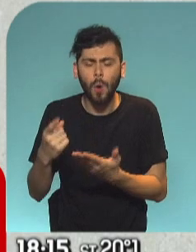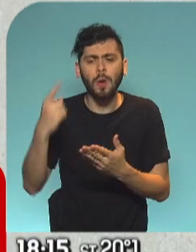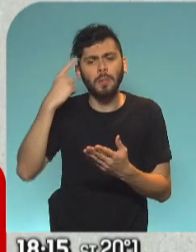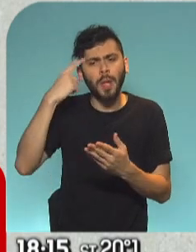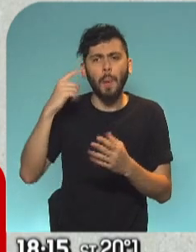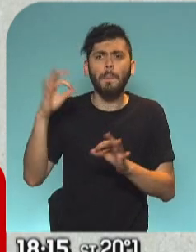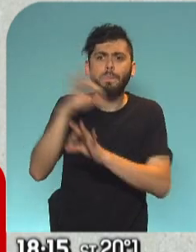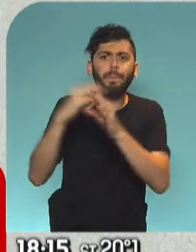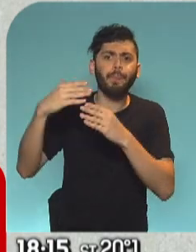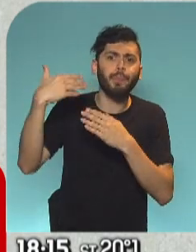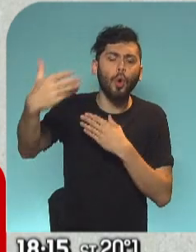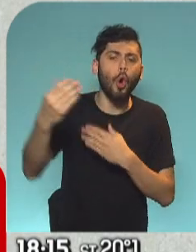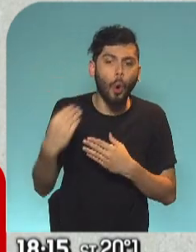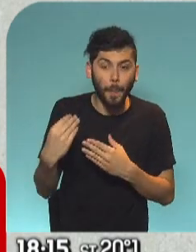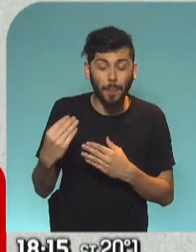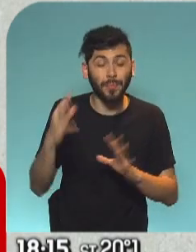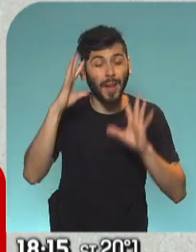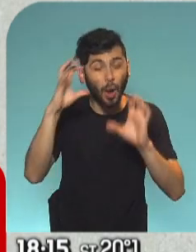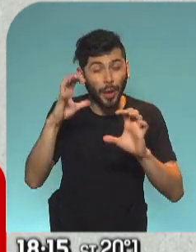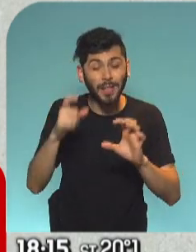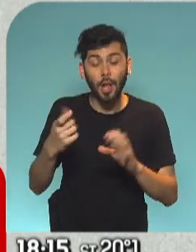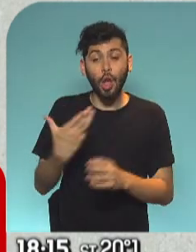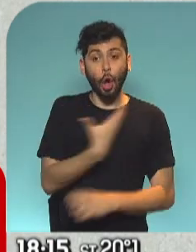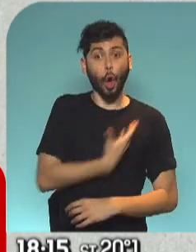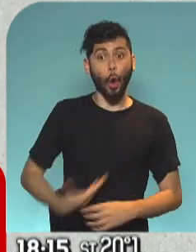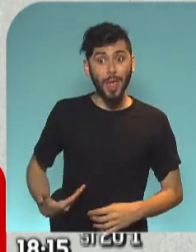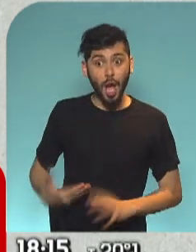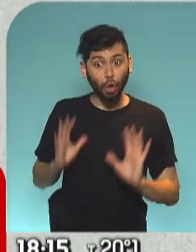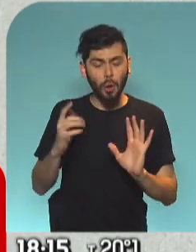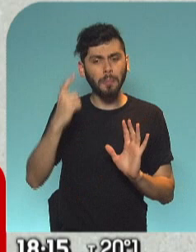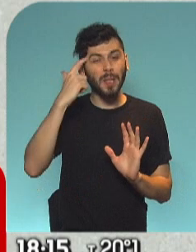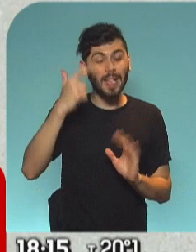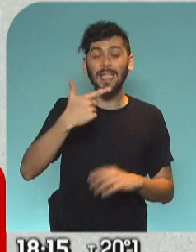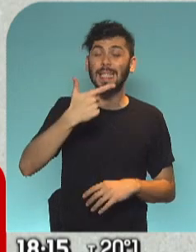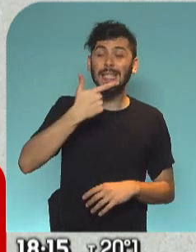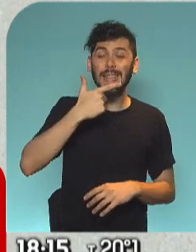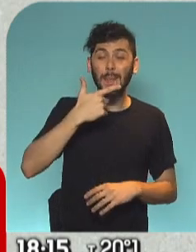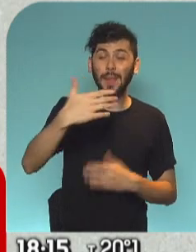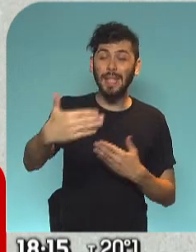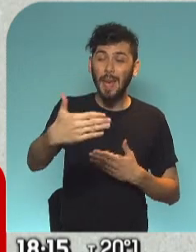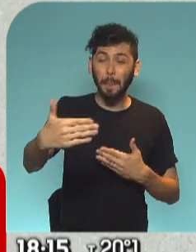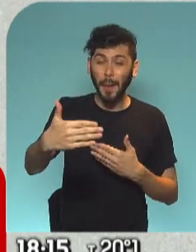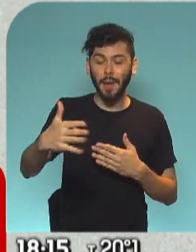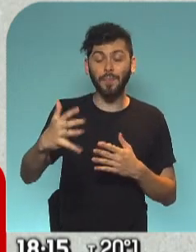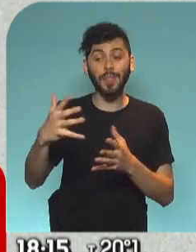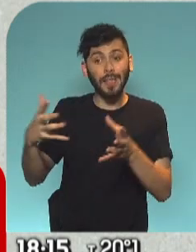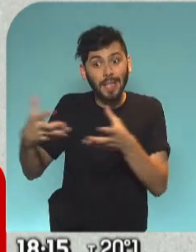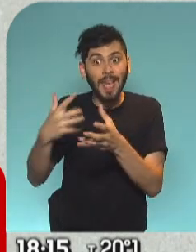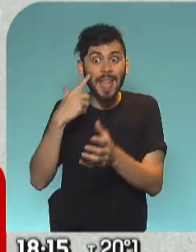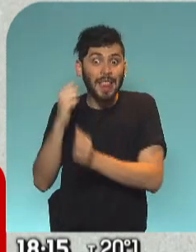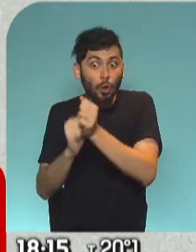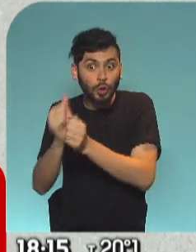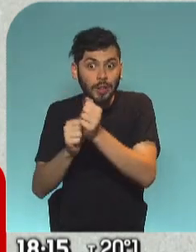este momento. Recordemos que ayer decíamos que desde el gobierno se estima que en septiembre el sector industrial, la